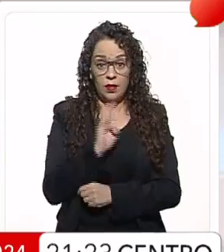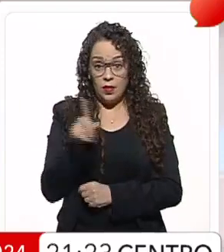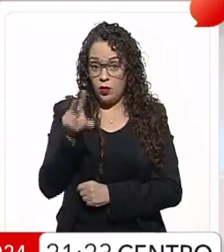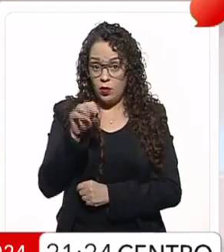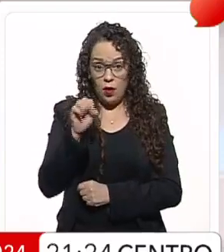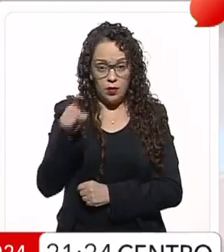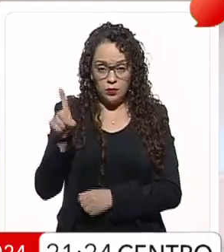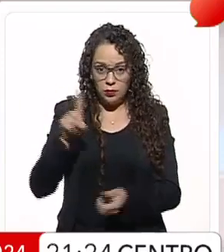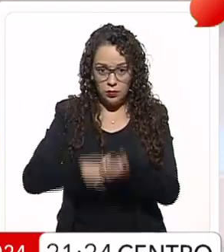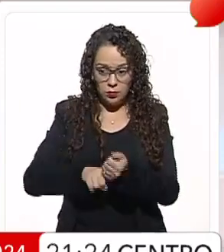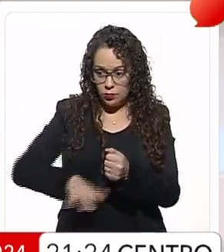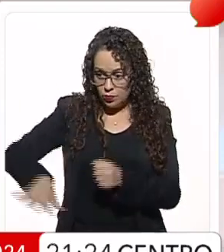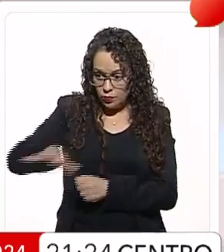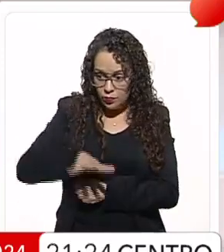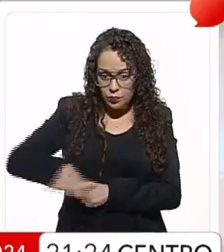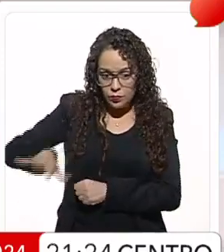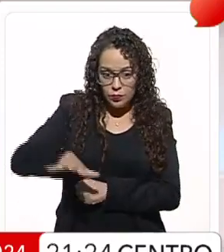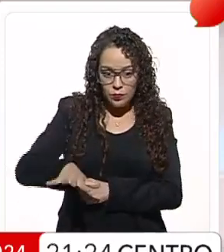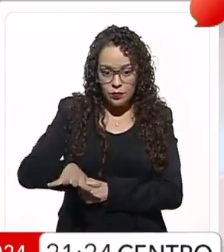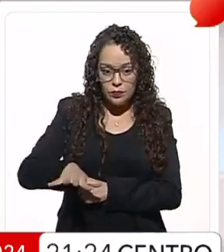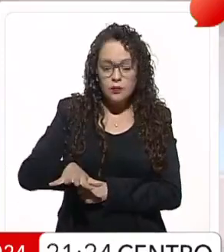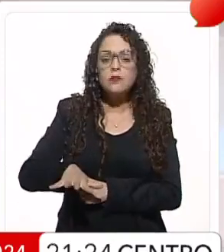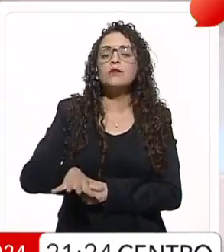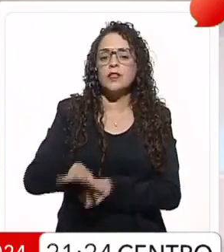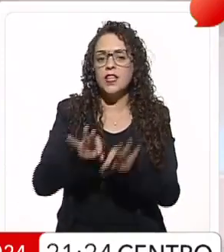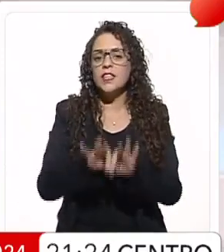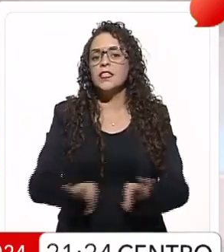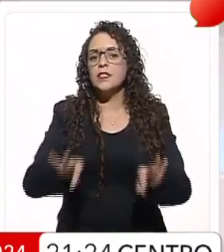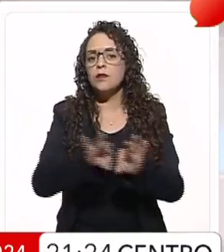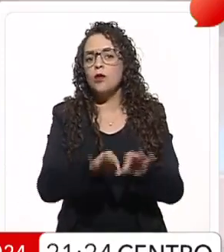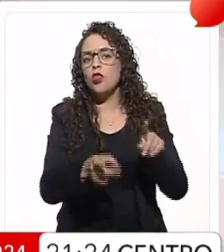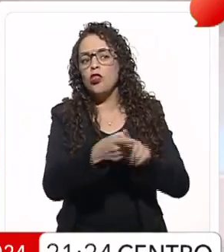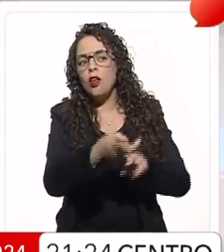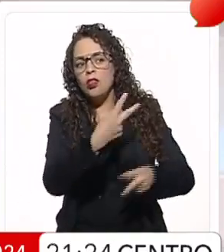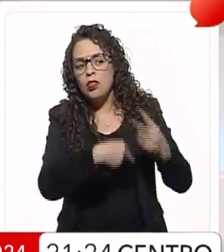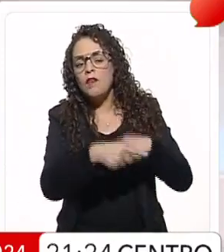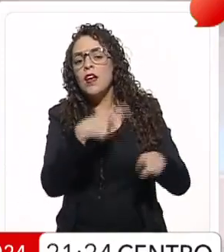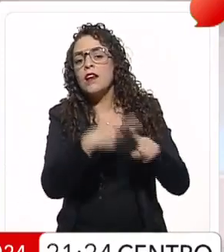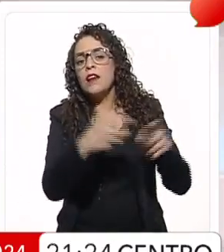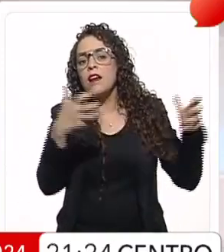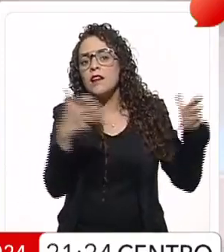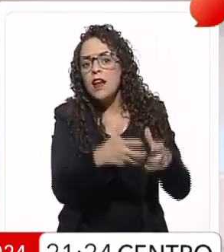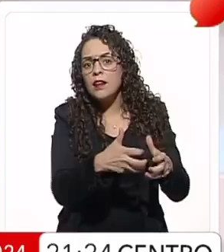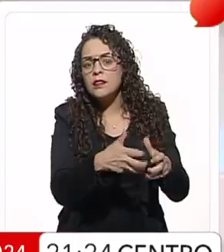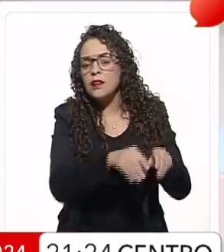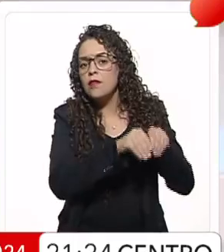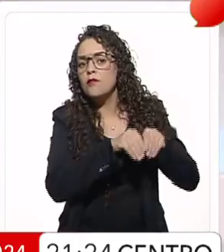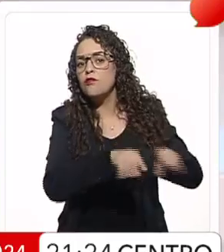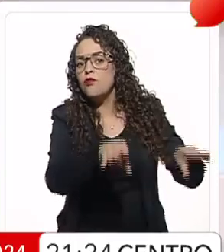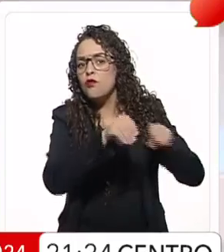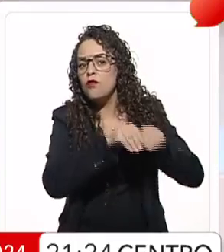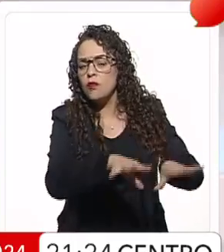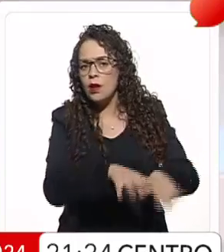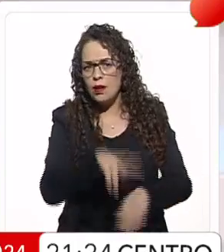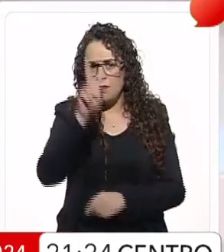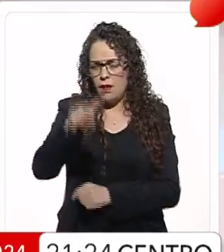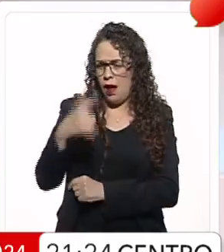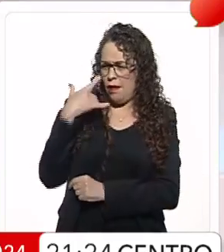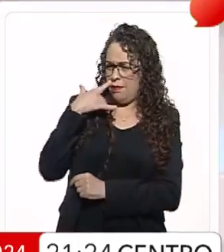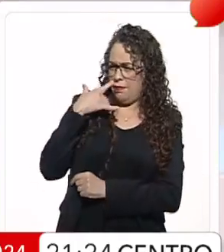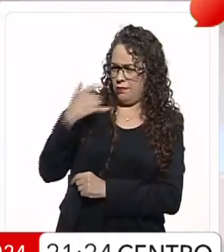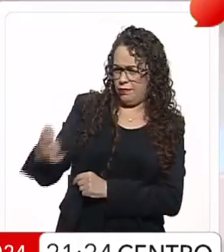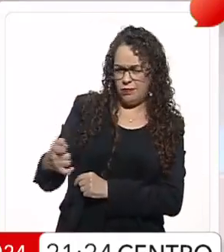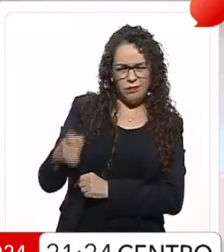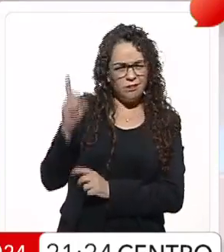no son orgánicas, entonces es importante el dato de quién y desde dónde se impulsan. Algo que llama la atención es la coincidencia de actores